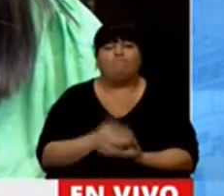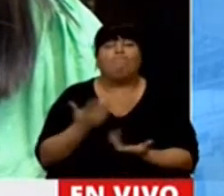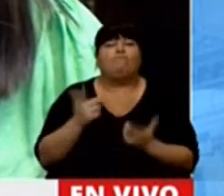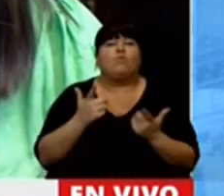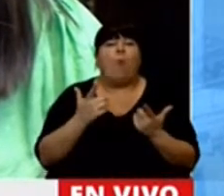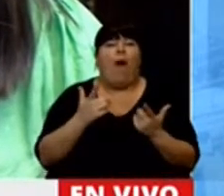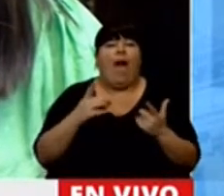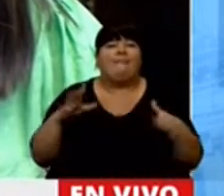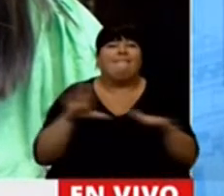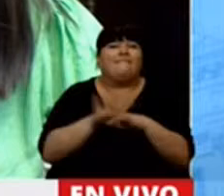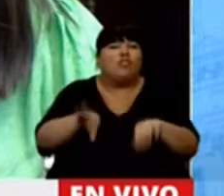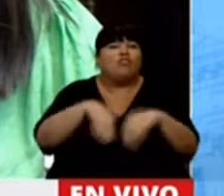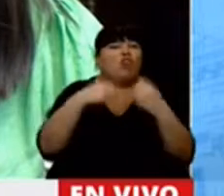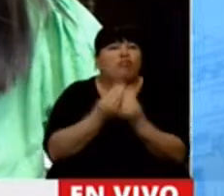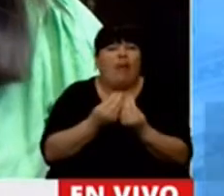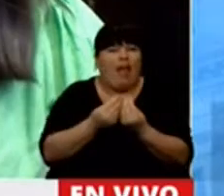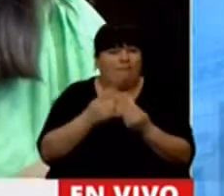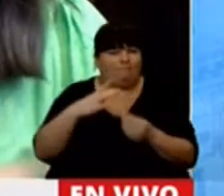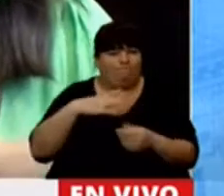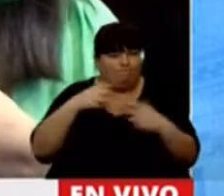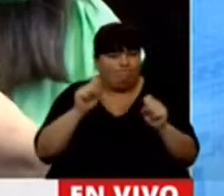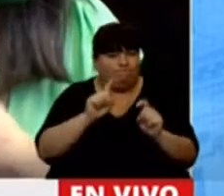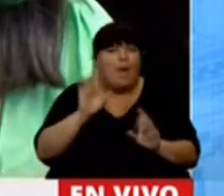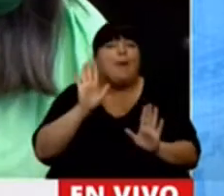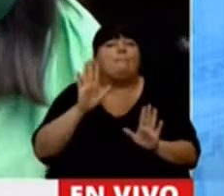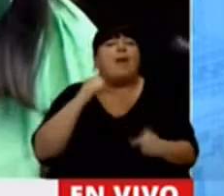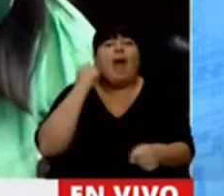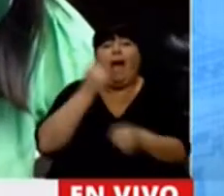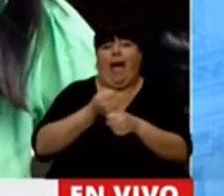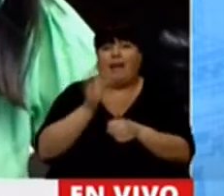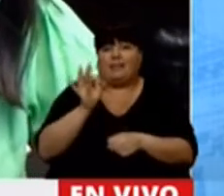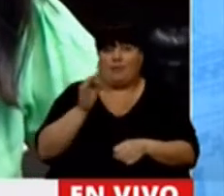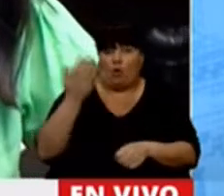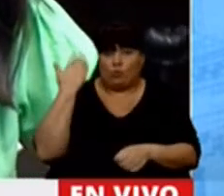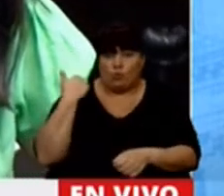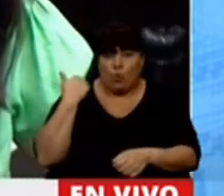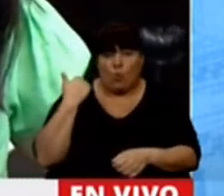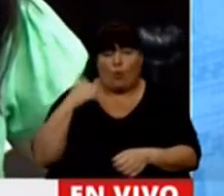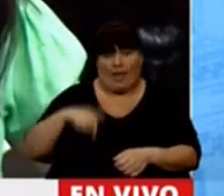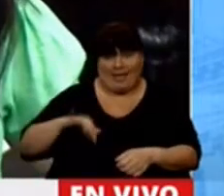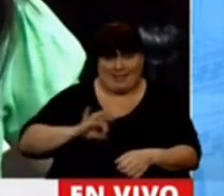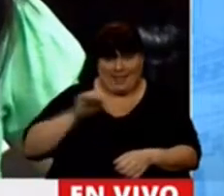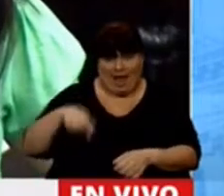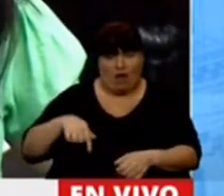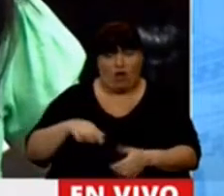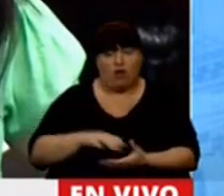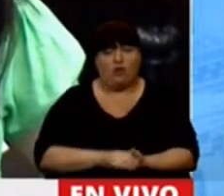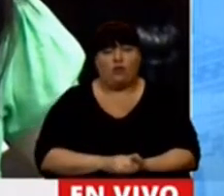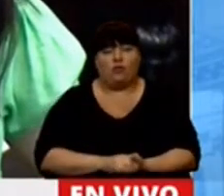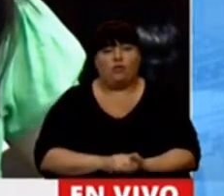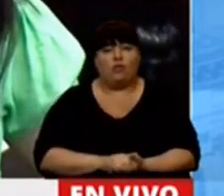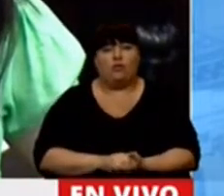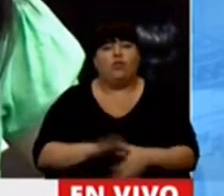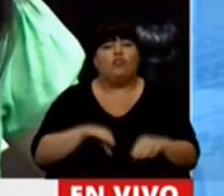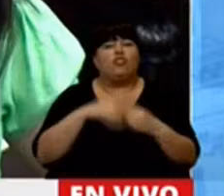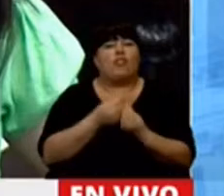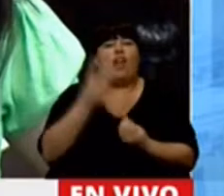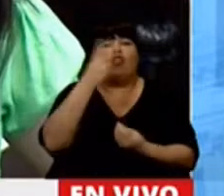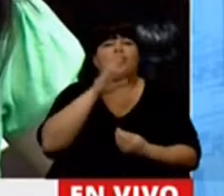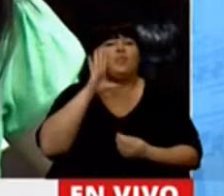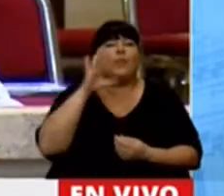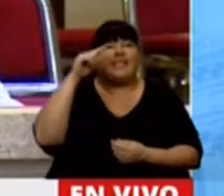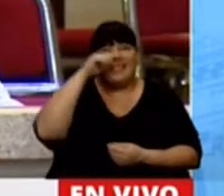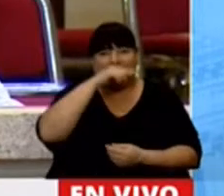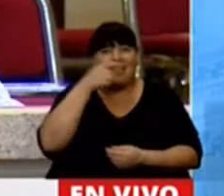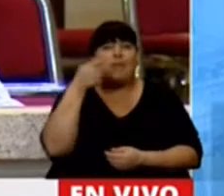encontrar la cifra exacta, pero hasta octubre de este año teníamos